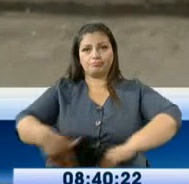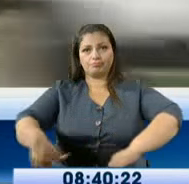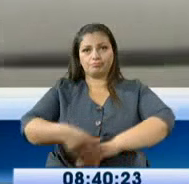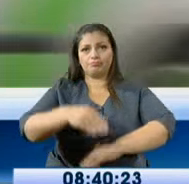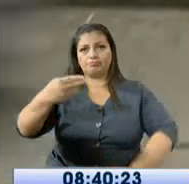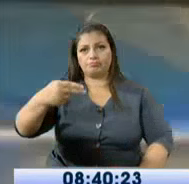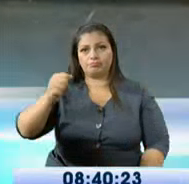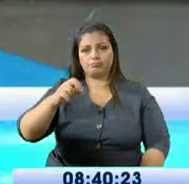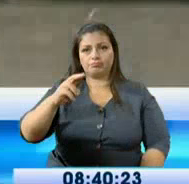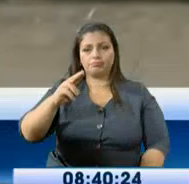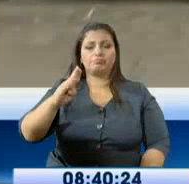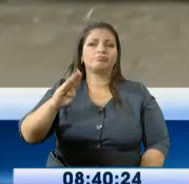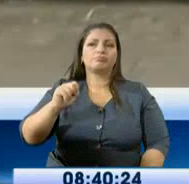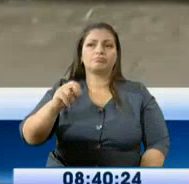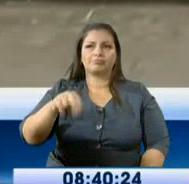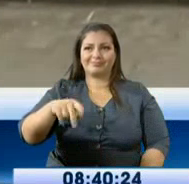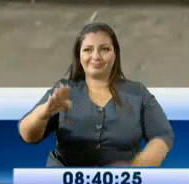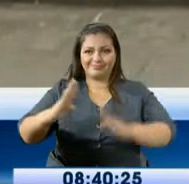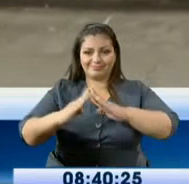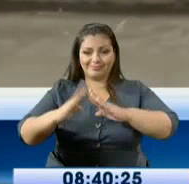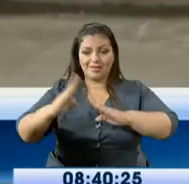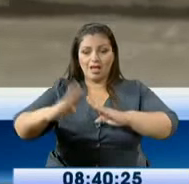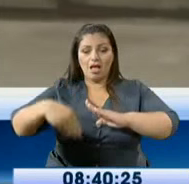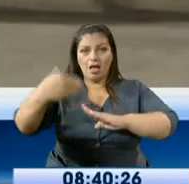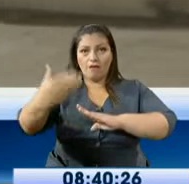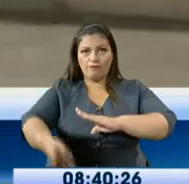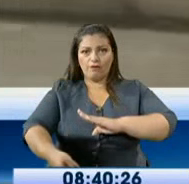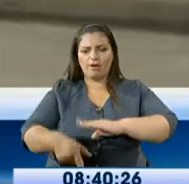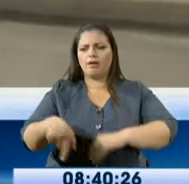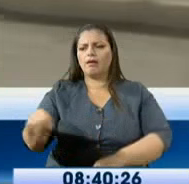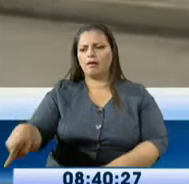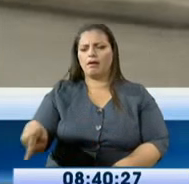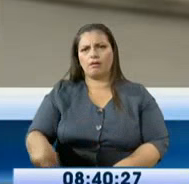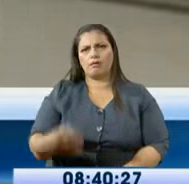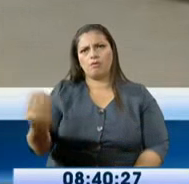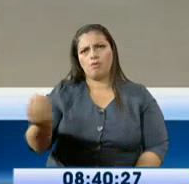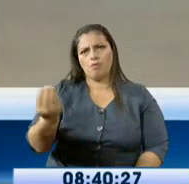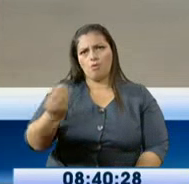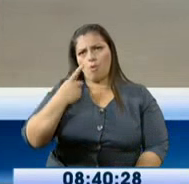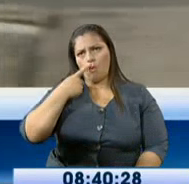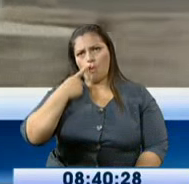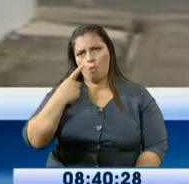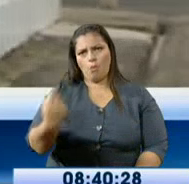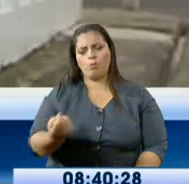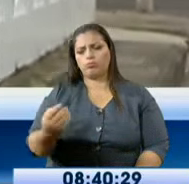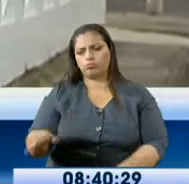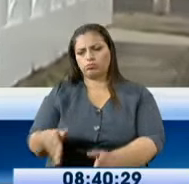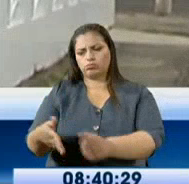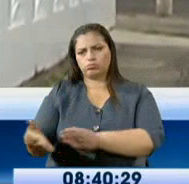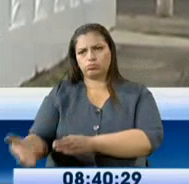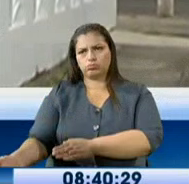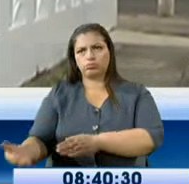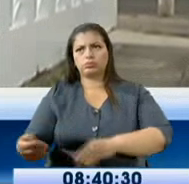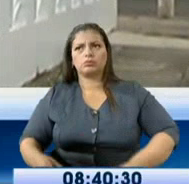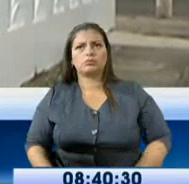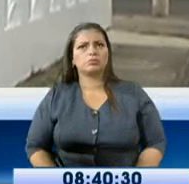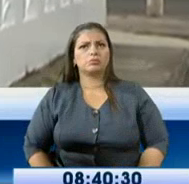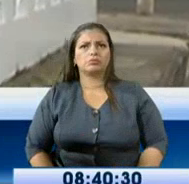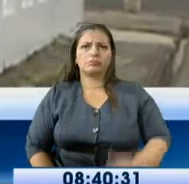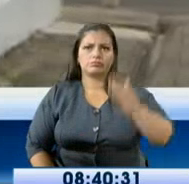deberá profundizarse, más aún cuando en el sector, sobre todo en la avenida José Vicente Trujillo, no existe una cámara de videovigilancia